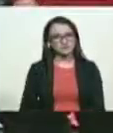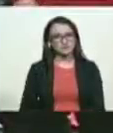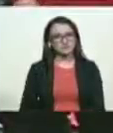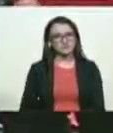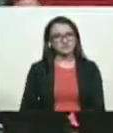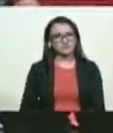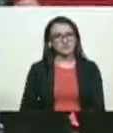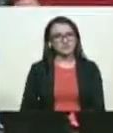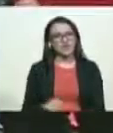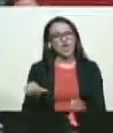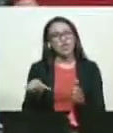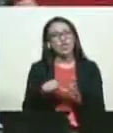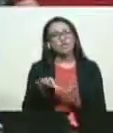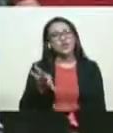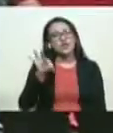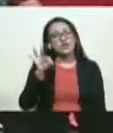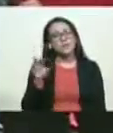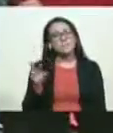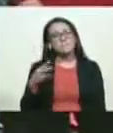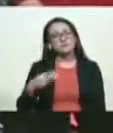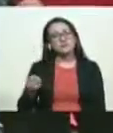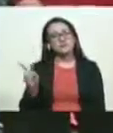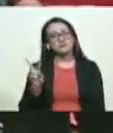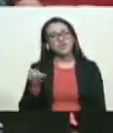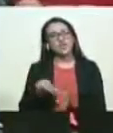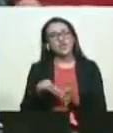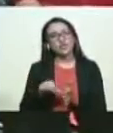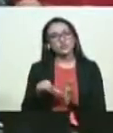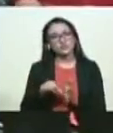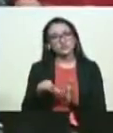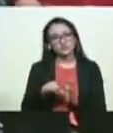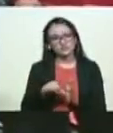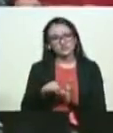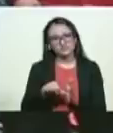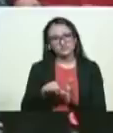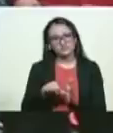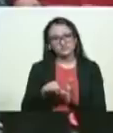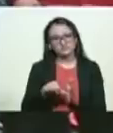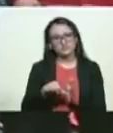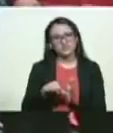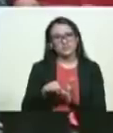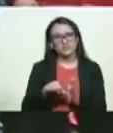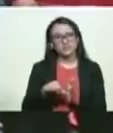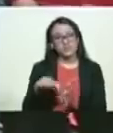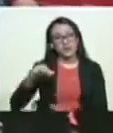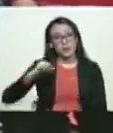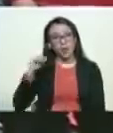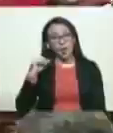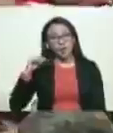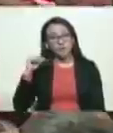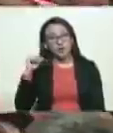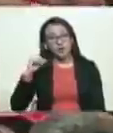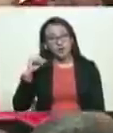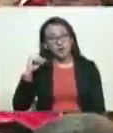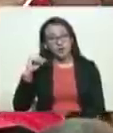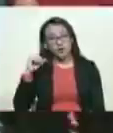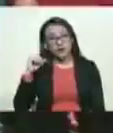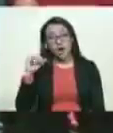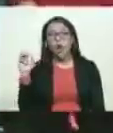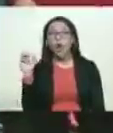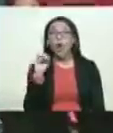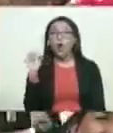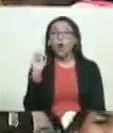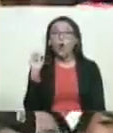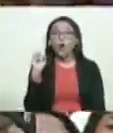donde se elige al presidente de la república bolivariana de venezuela en bogotá en la